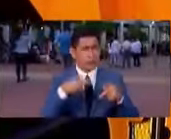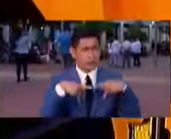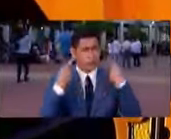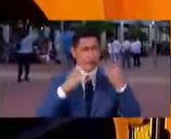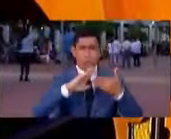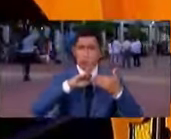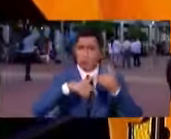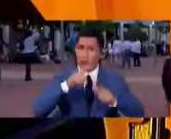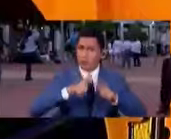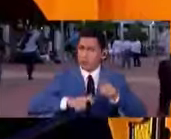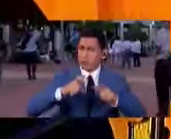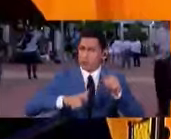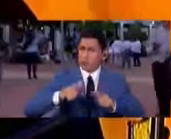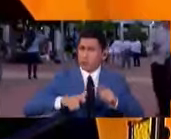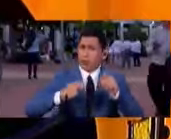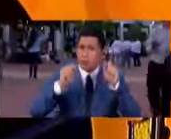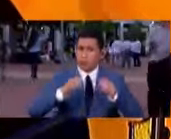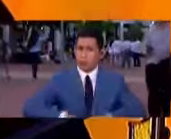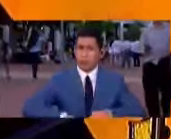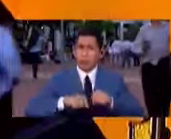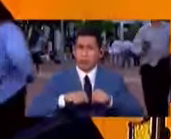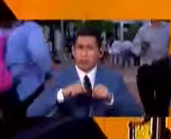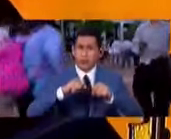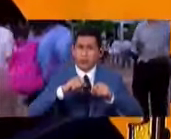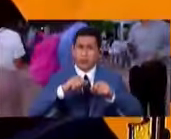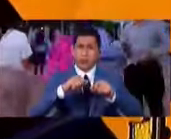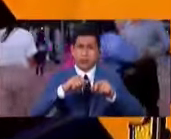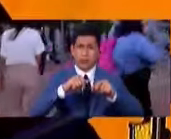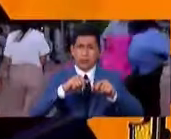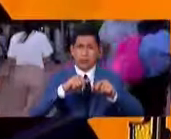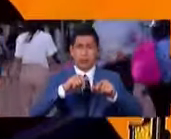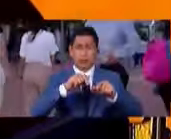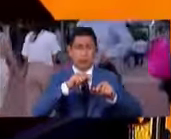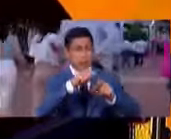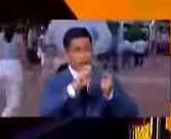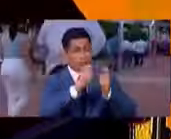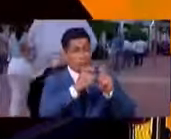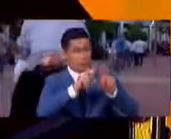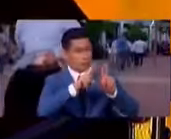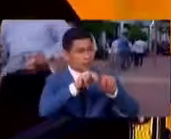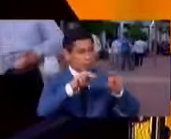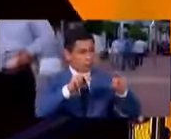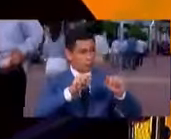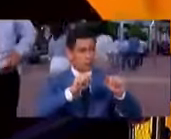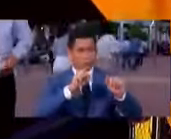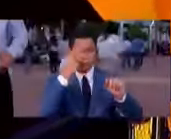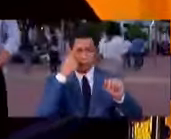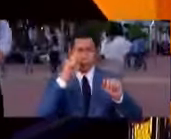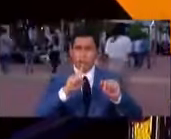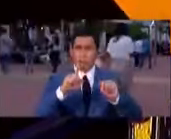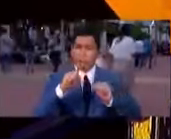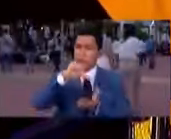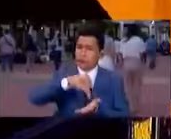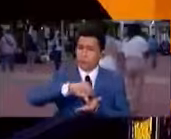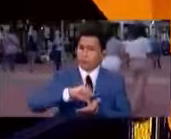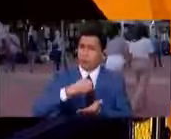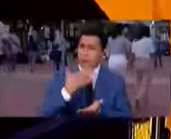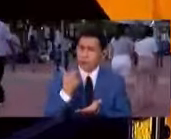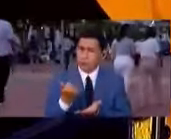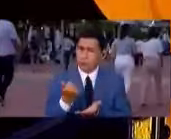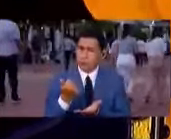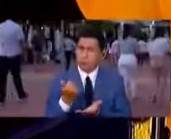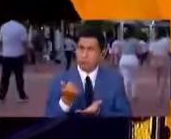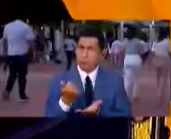salud pública, la conservación de la biodiversidad y la mitigación del cambio climático por un Guayaquil biodiverso.